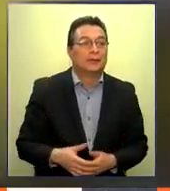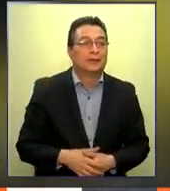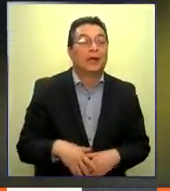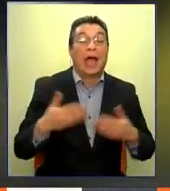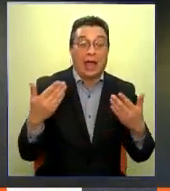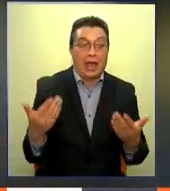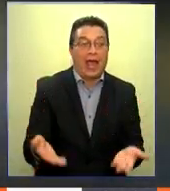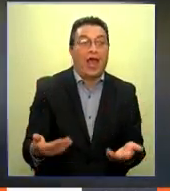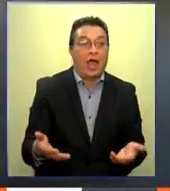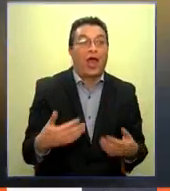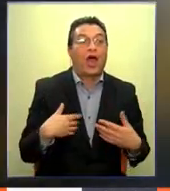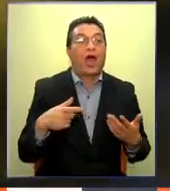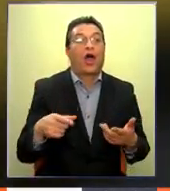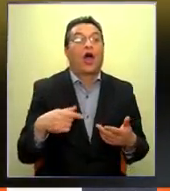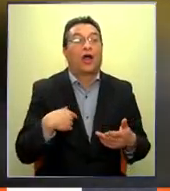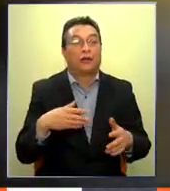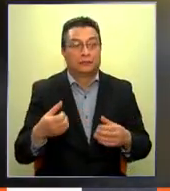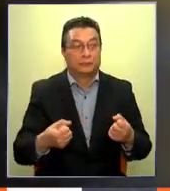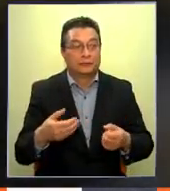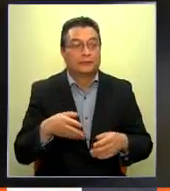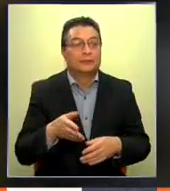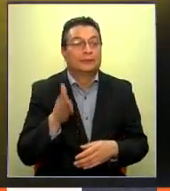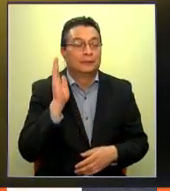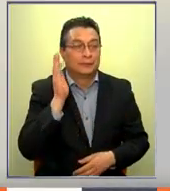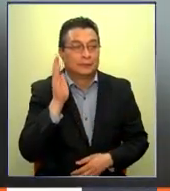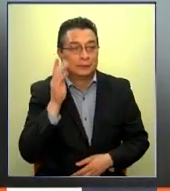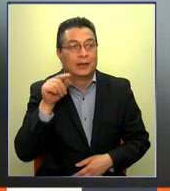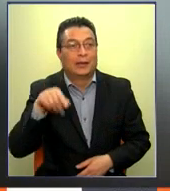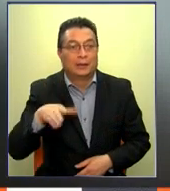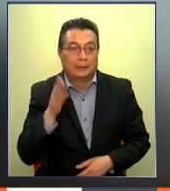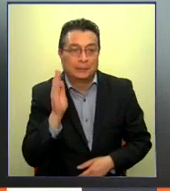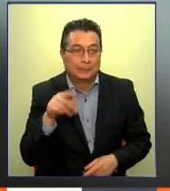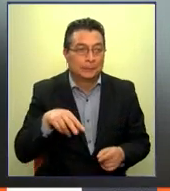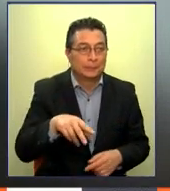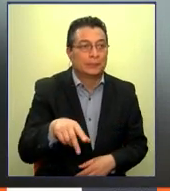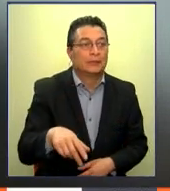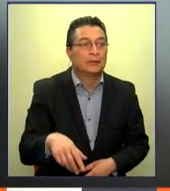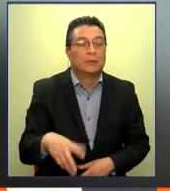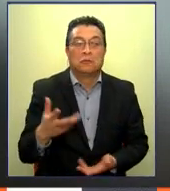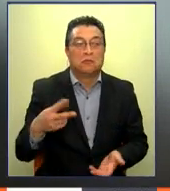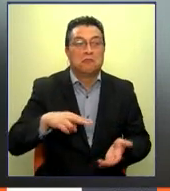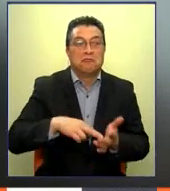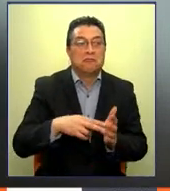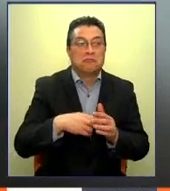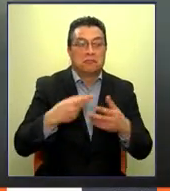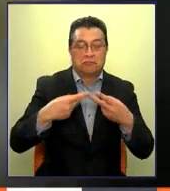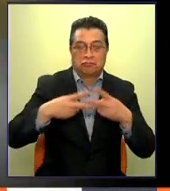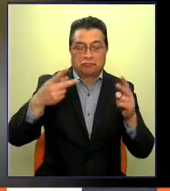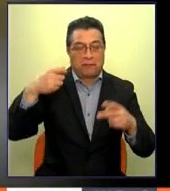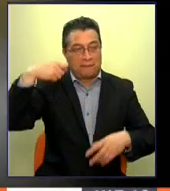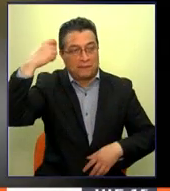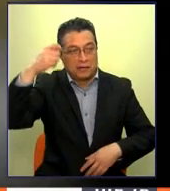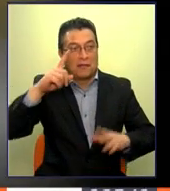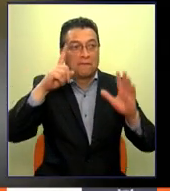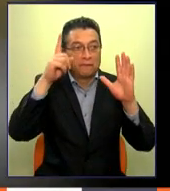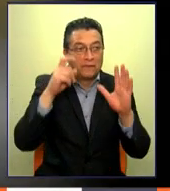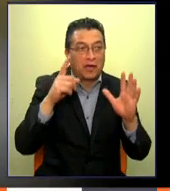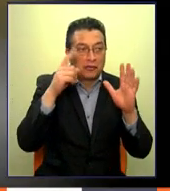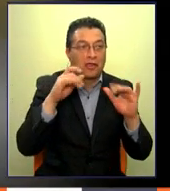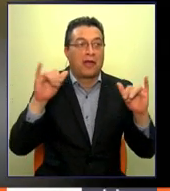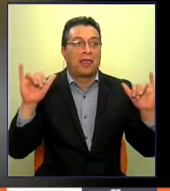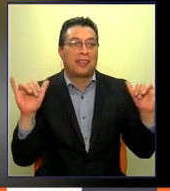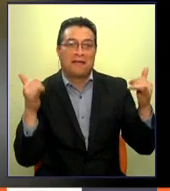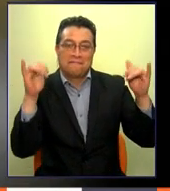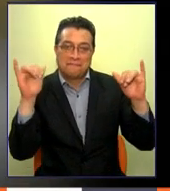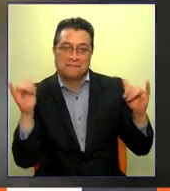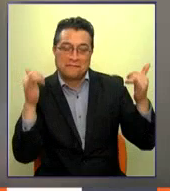mismo estamos con cabeza y martillo manejando la jipeta. No tenían problema en subir videos y fotos con lo bien que lo estaban